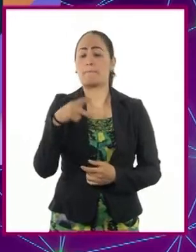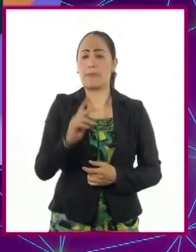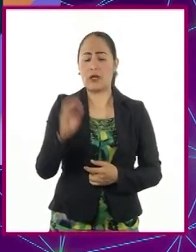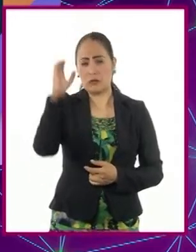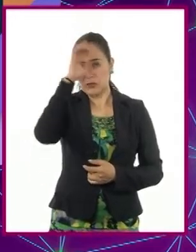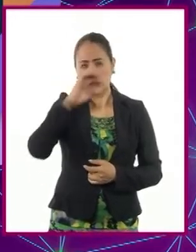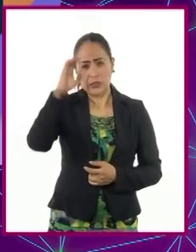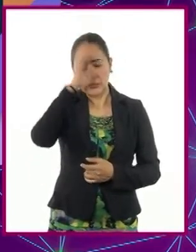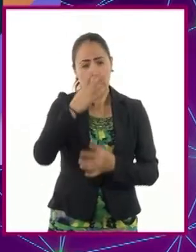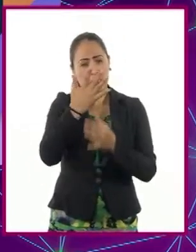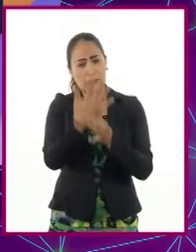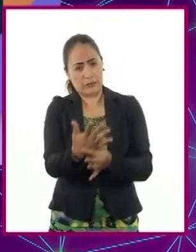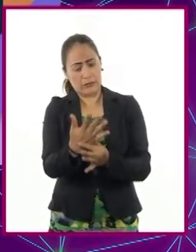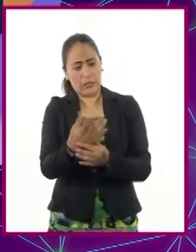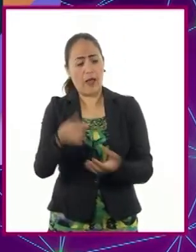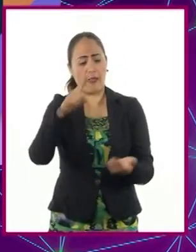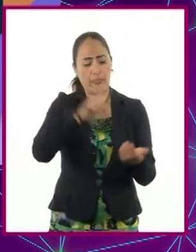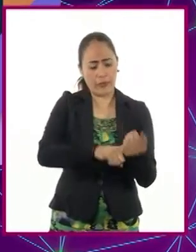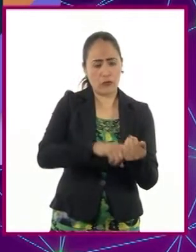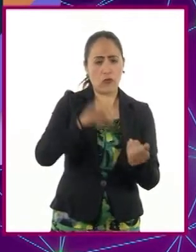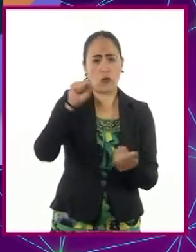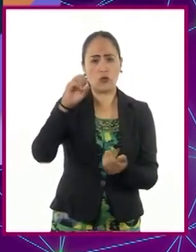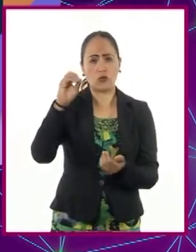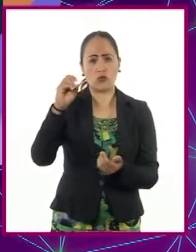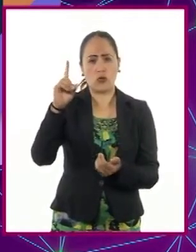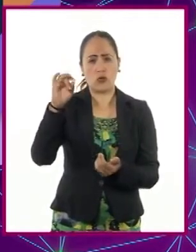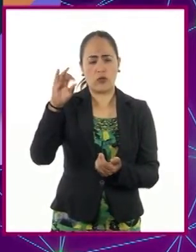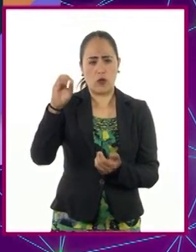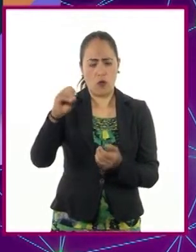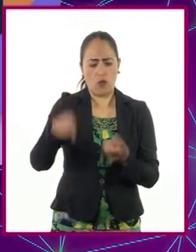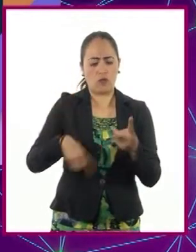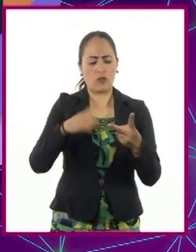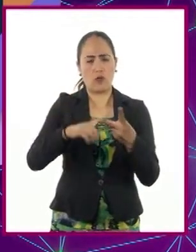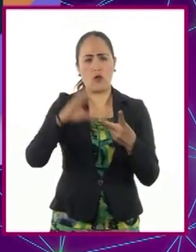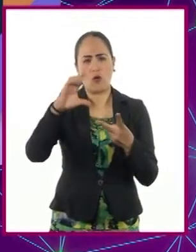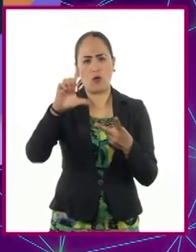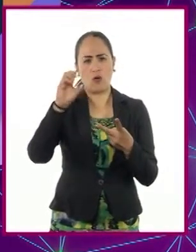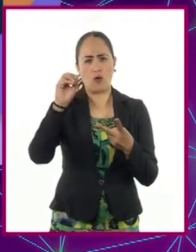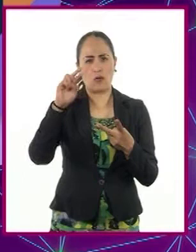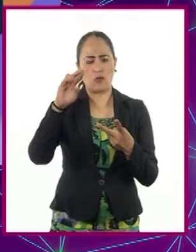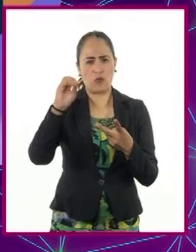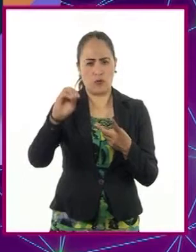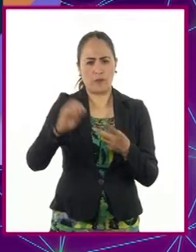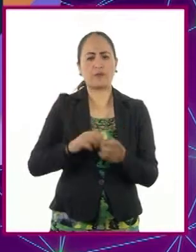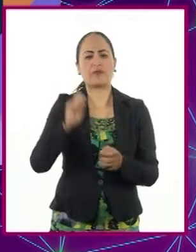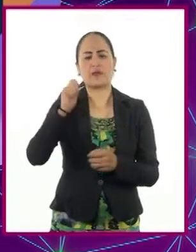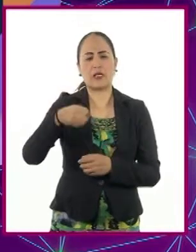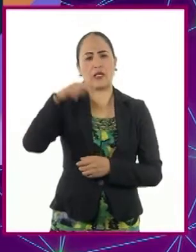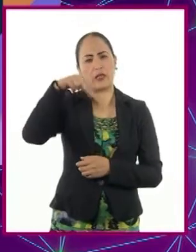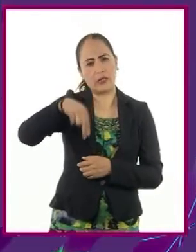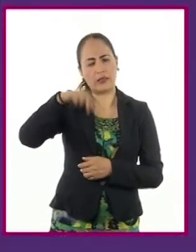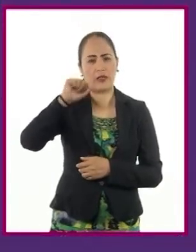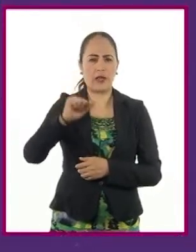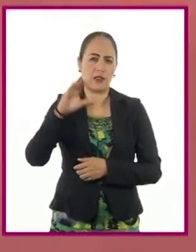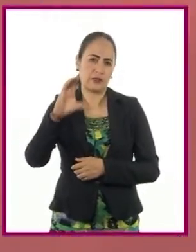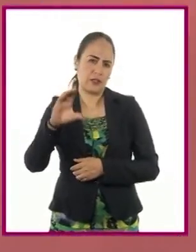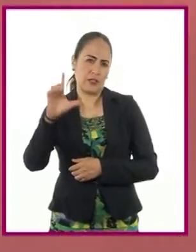que ambas están compuestas por sodio y cloro, y su fórmula química es